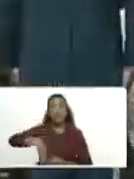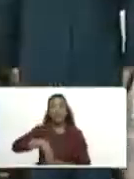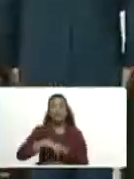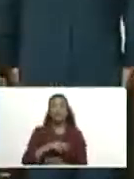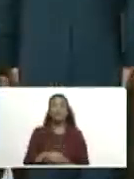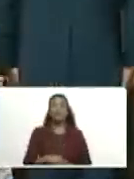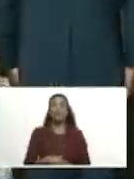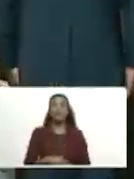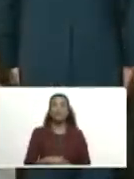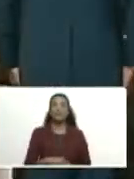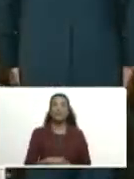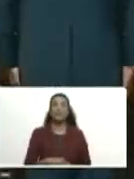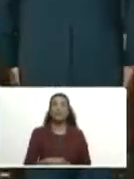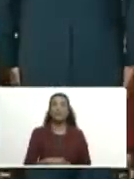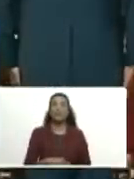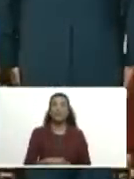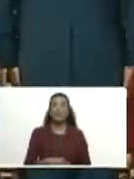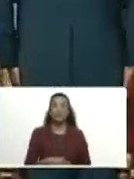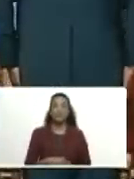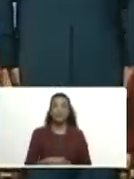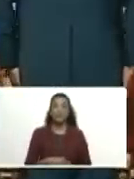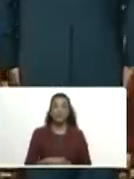Bolivariana.